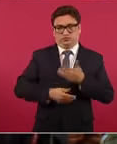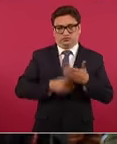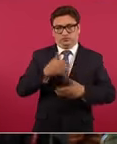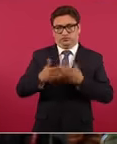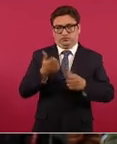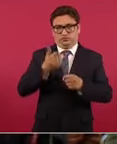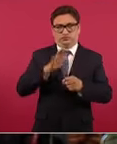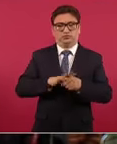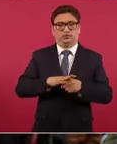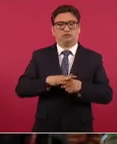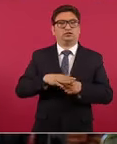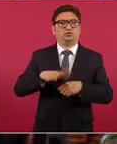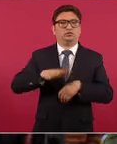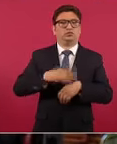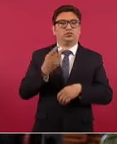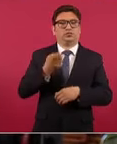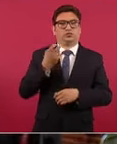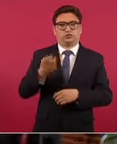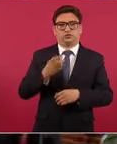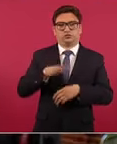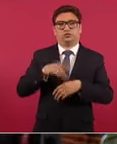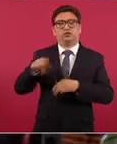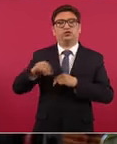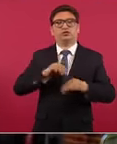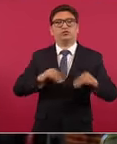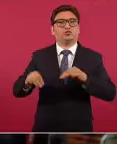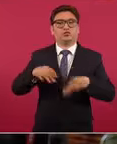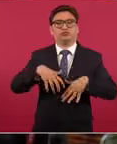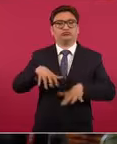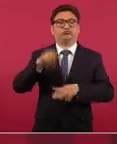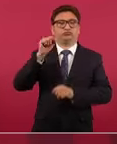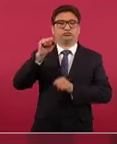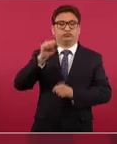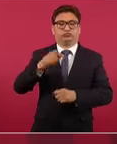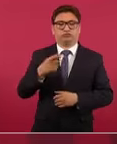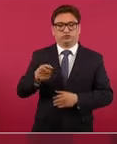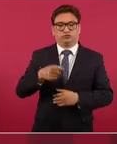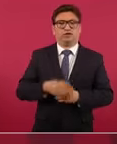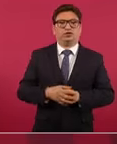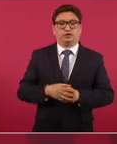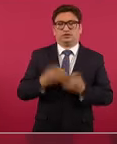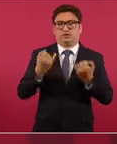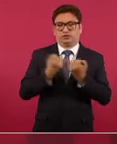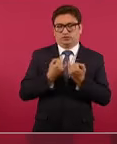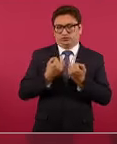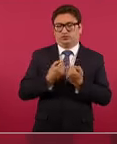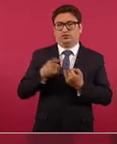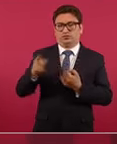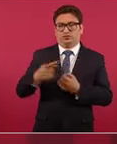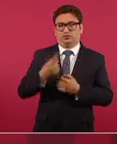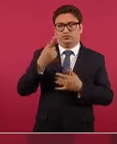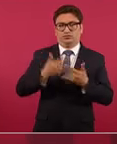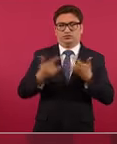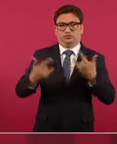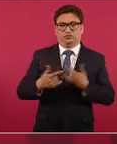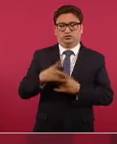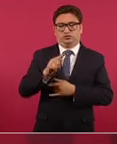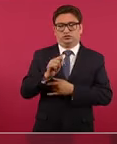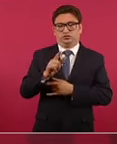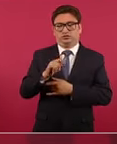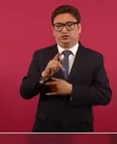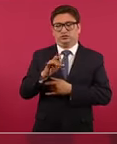administrativos precisamente a raíz de las movilizaciones que habían tenido está el caso también por ejemplo de tiripetío